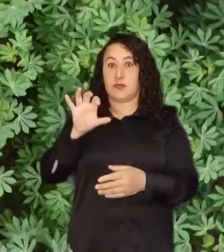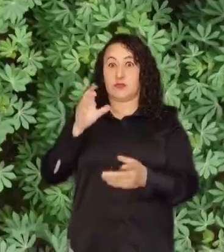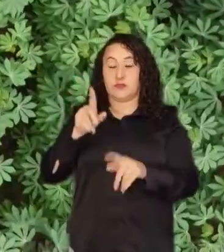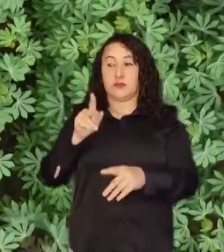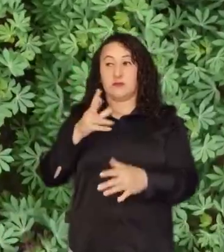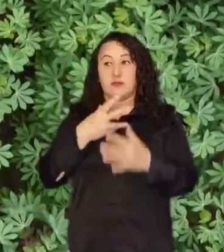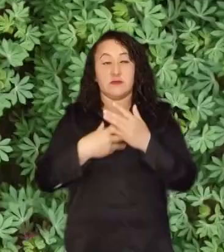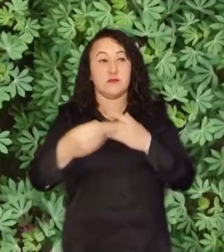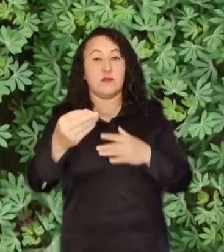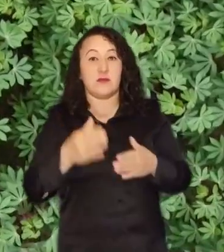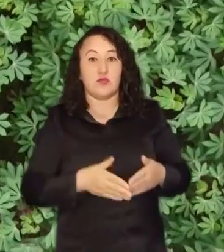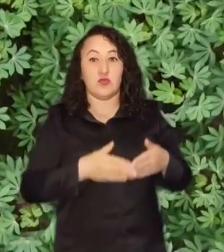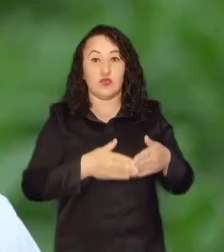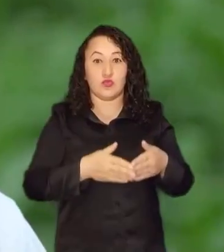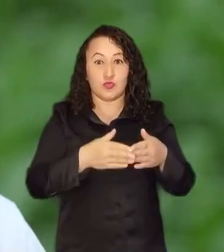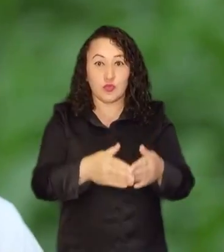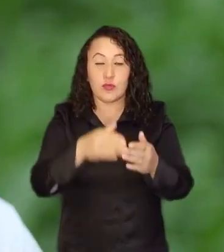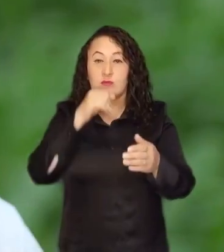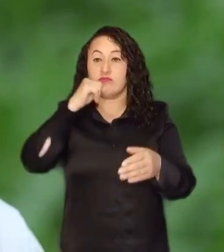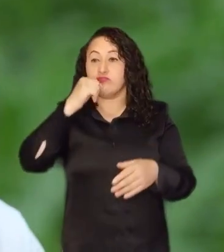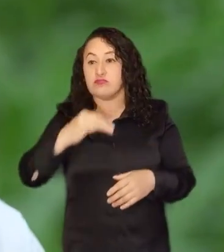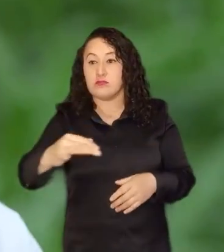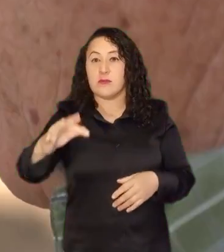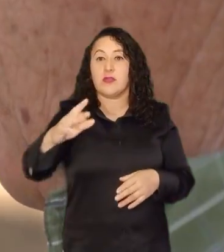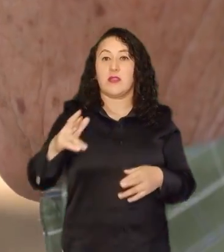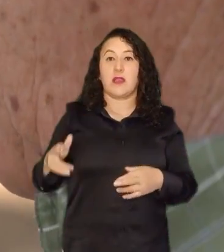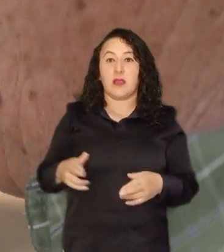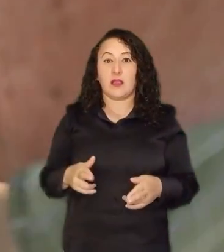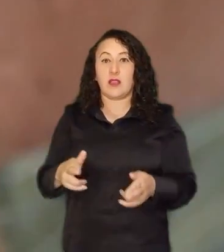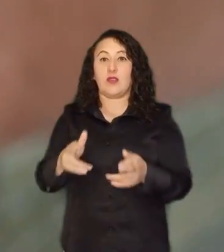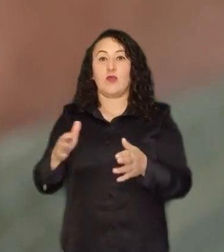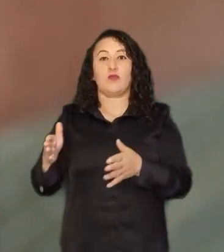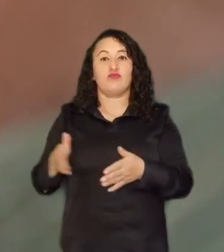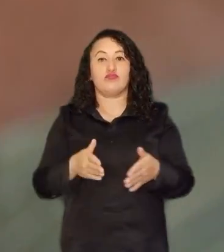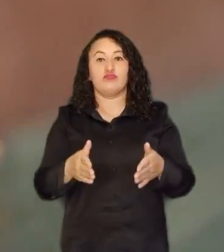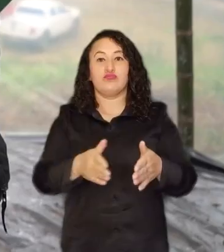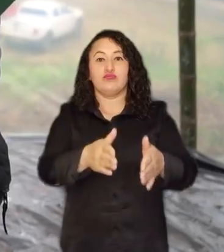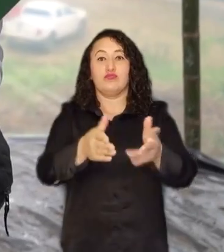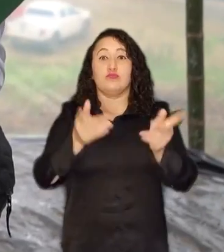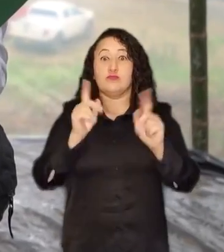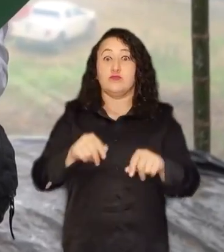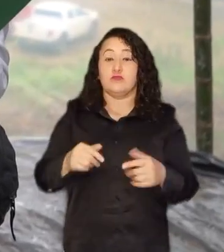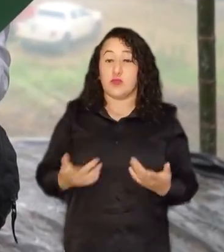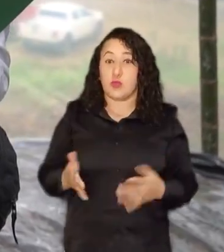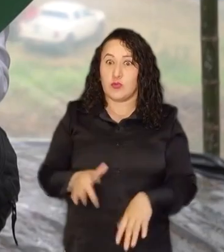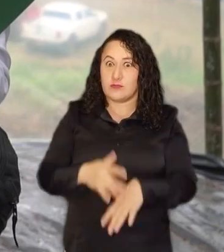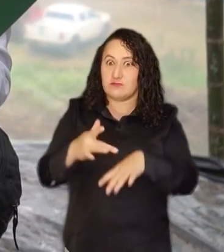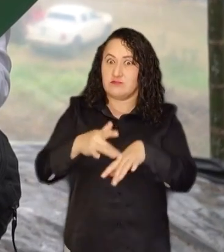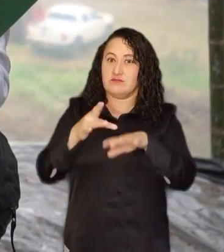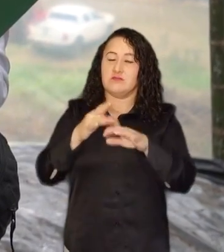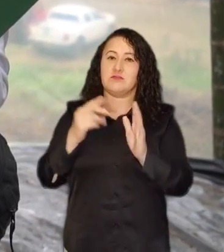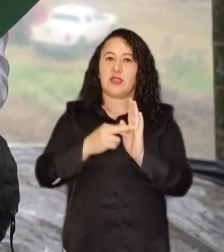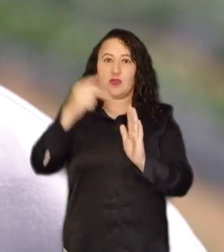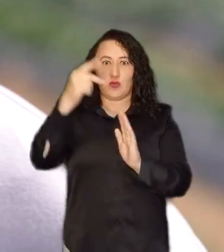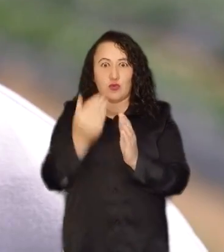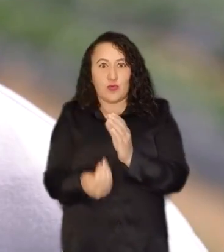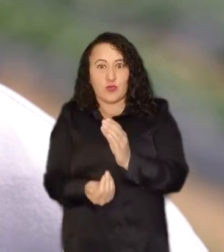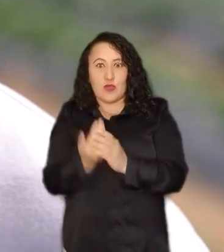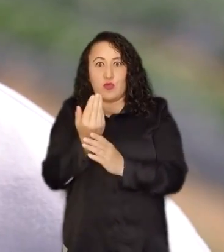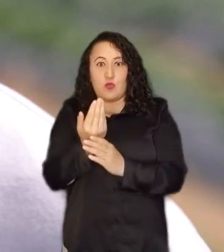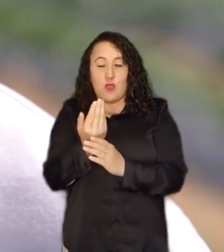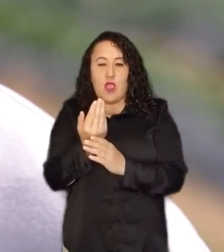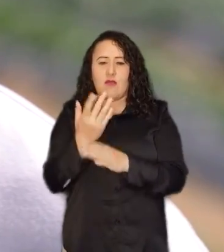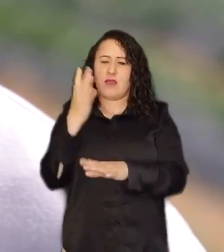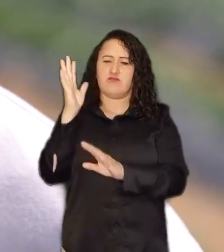Estas son las acciones que lideramos y que en el pasado Día Mundial de la Agricultura 2024 nos sumaron a exaltar la dedicación con la